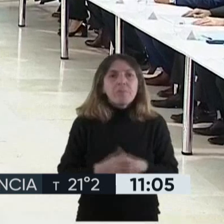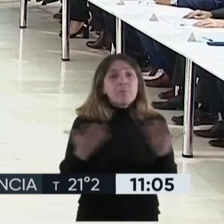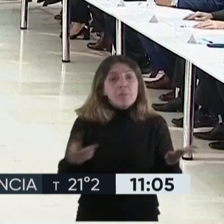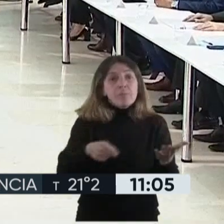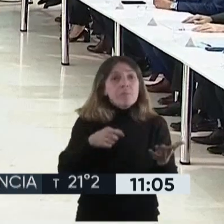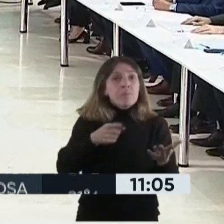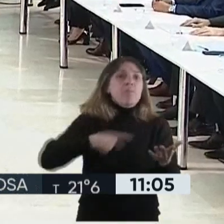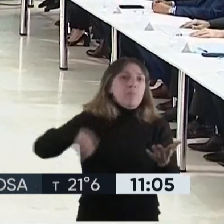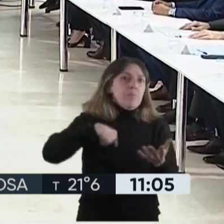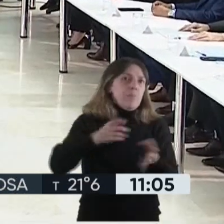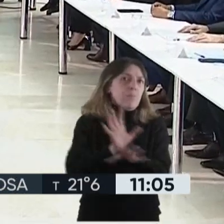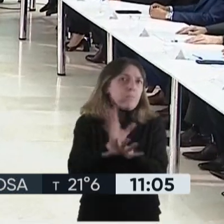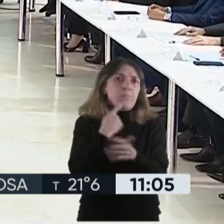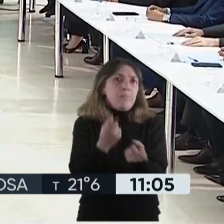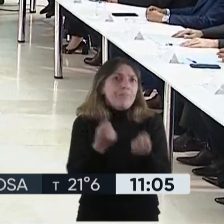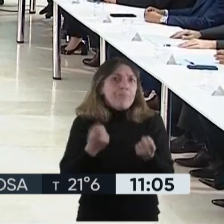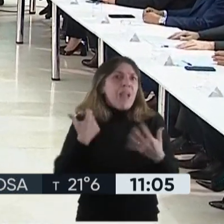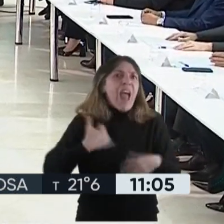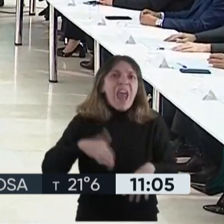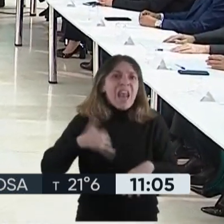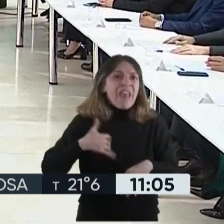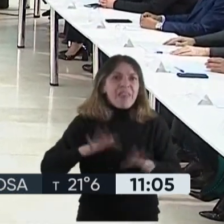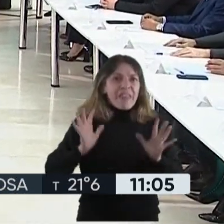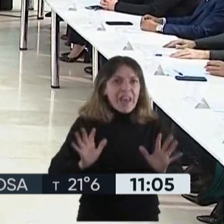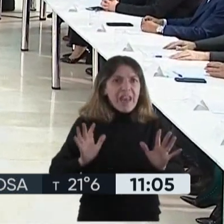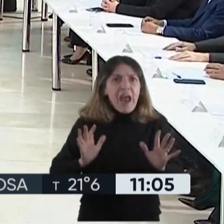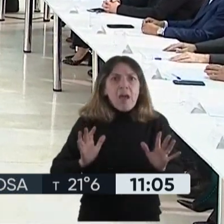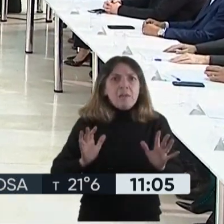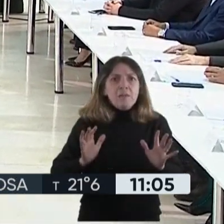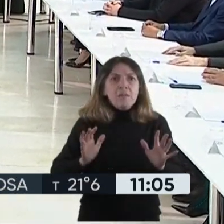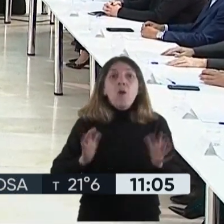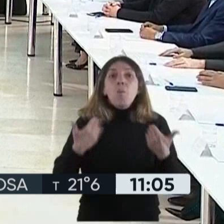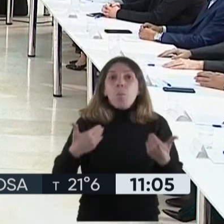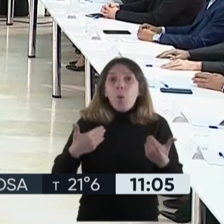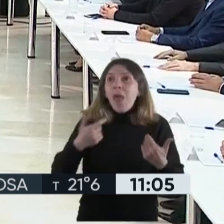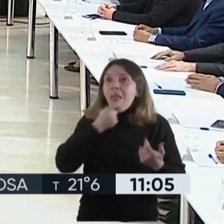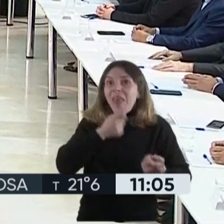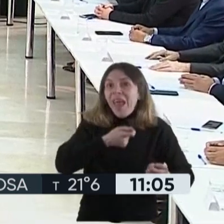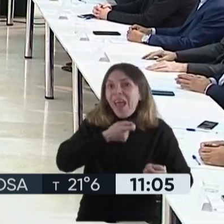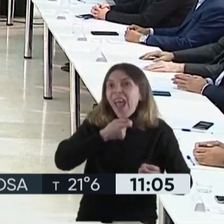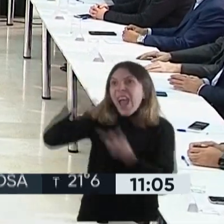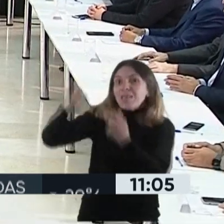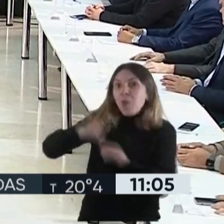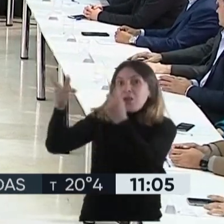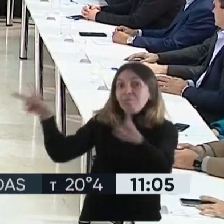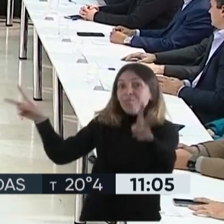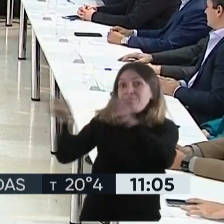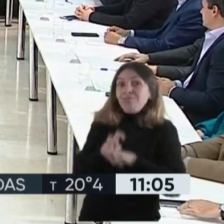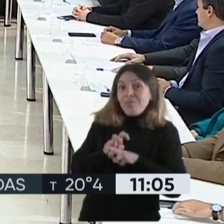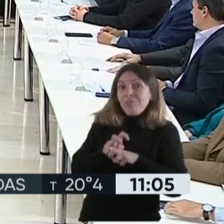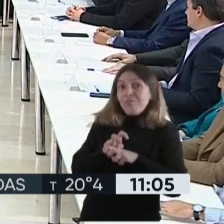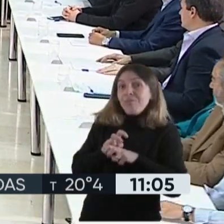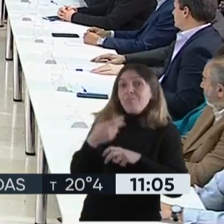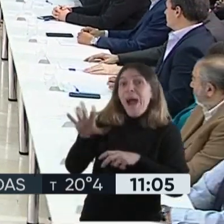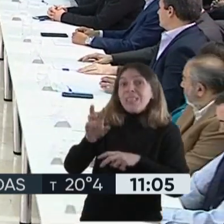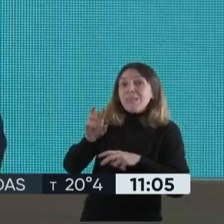dada la necesidad de que Argentina genere más divisas y que para ello haya mayor